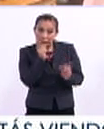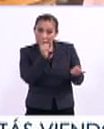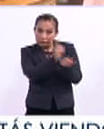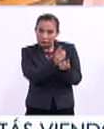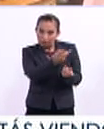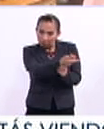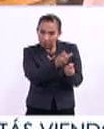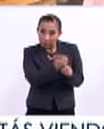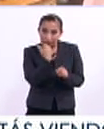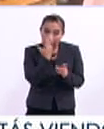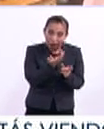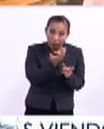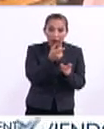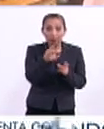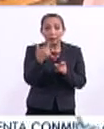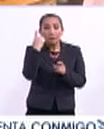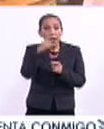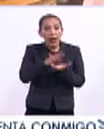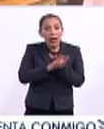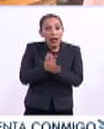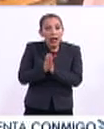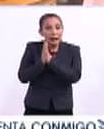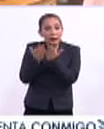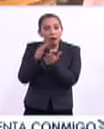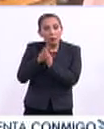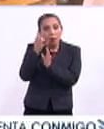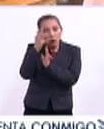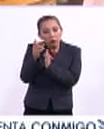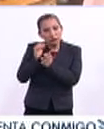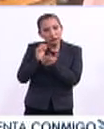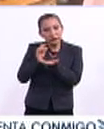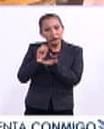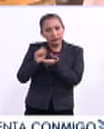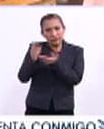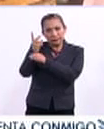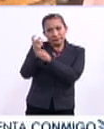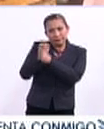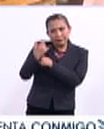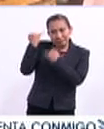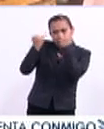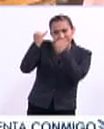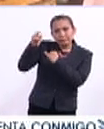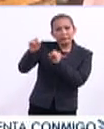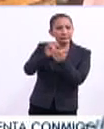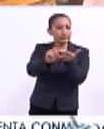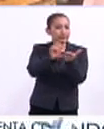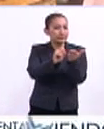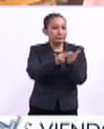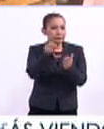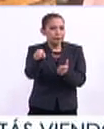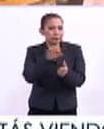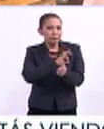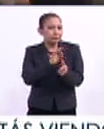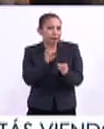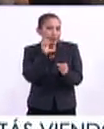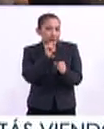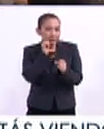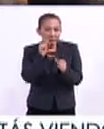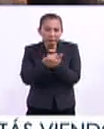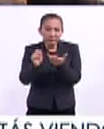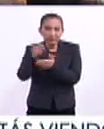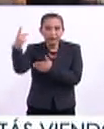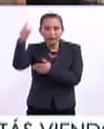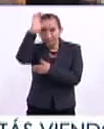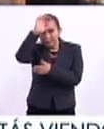Y la otra mitad, pues para que el libro pues tuviera cierta forma de navegar, pues invitar a autores o escritores que normalmente escriben